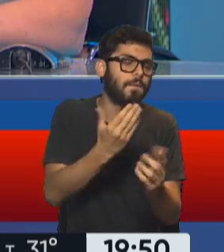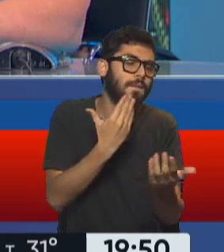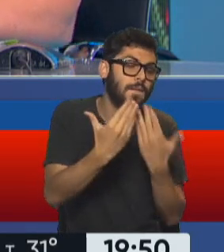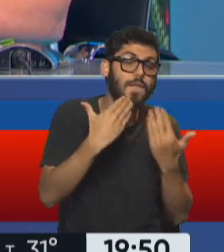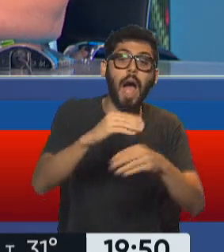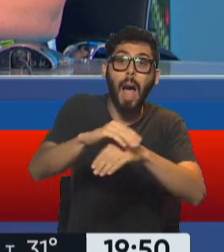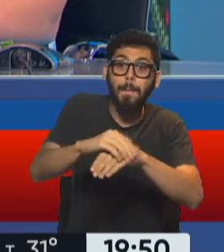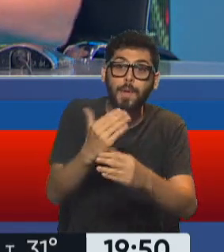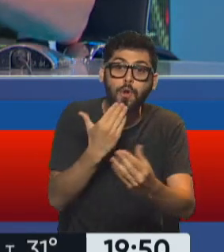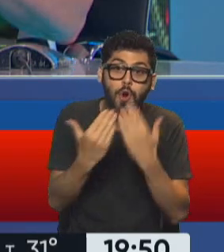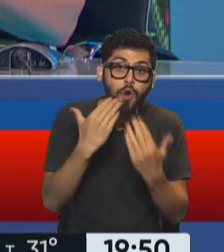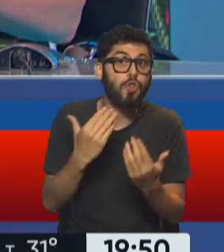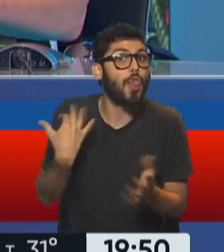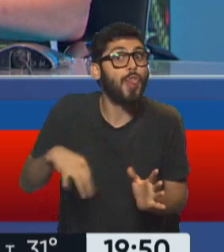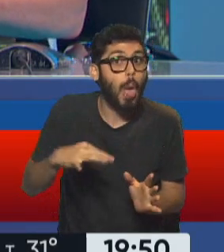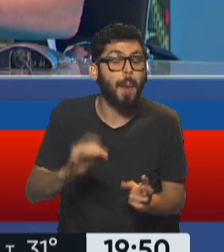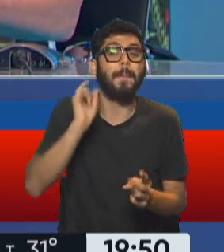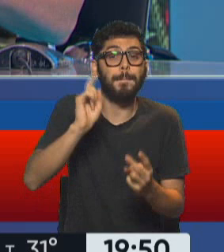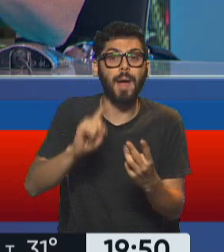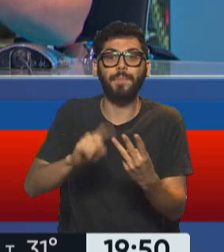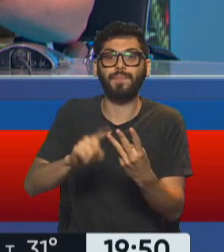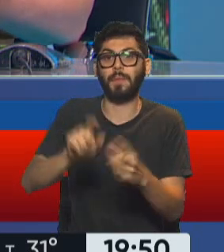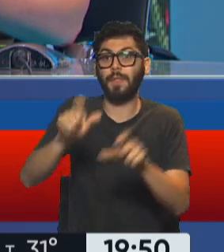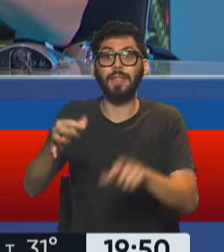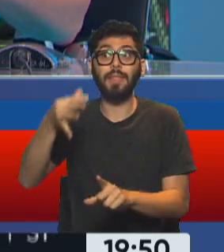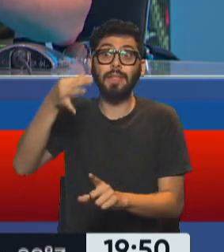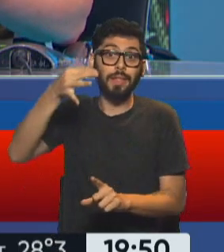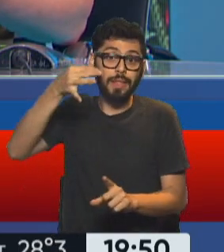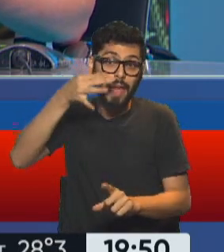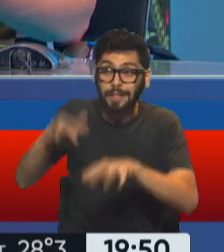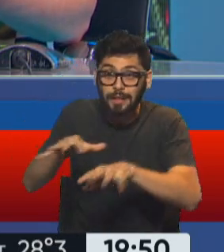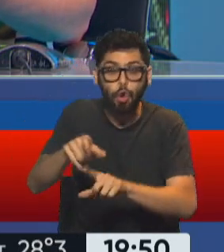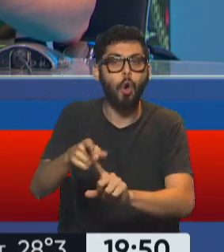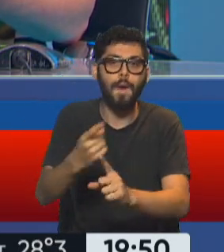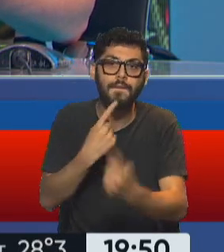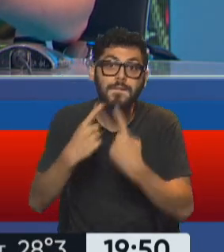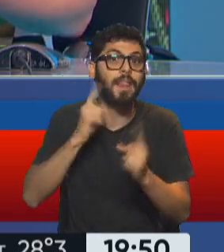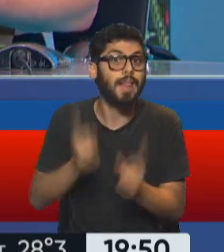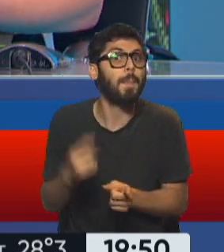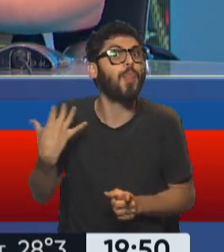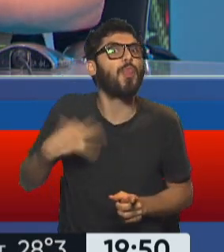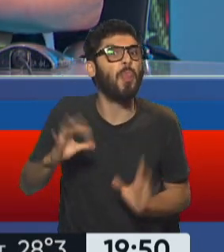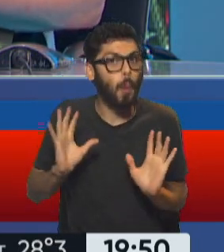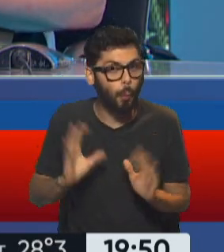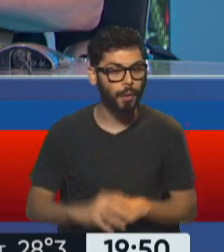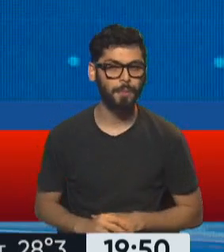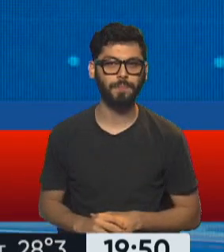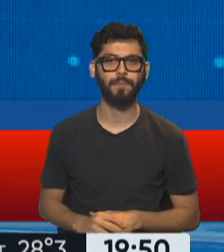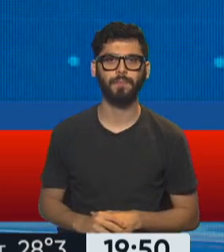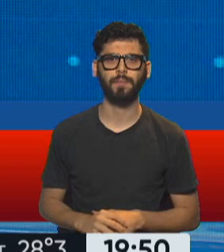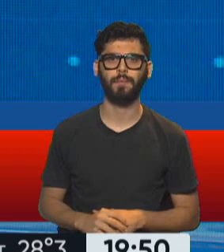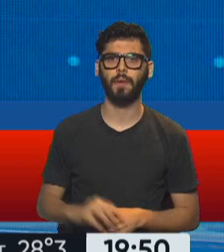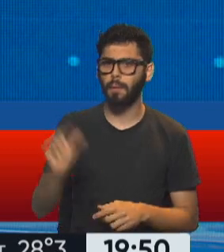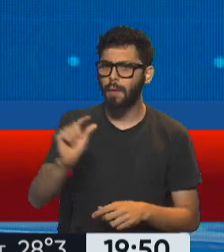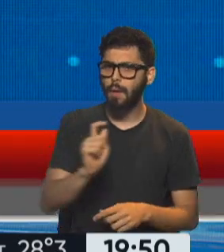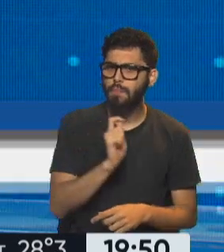y hay que acercarse a quienes fueron testigos del hecho en sí. Bien. Nos vamos a ir